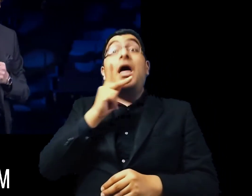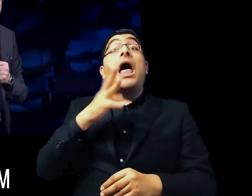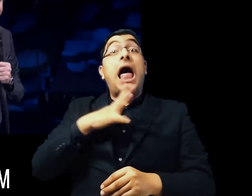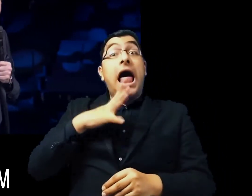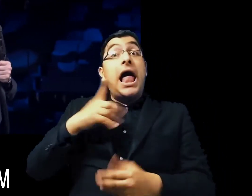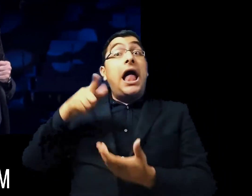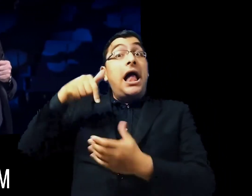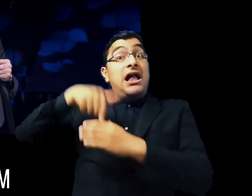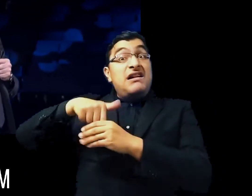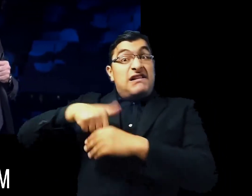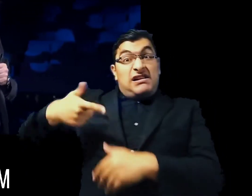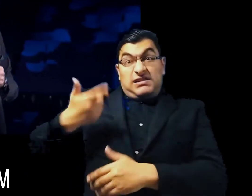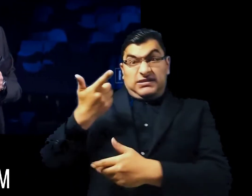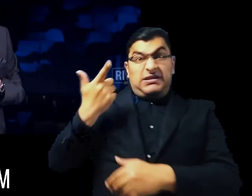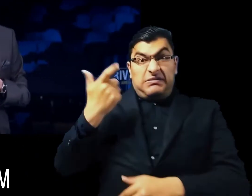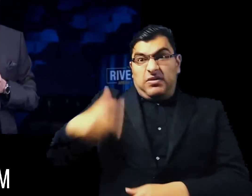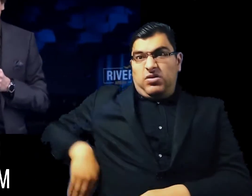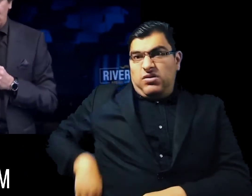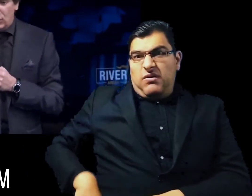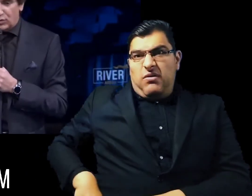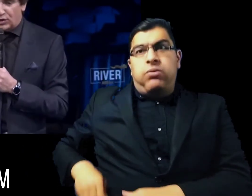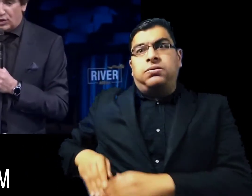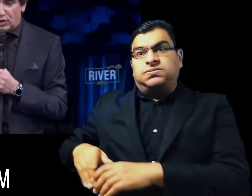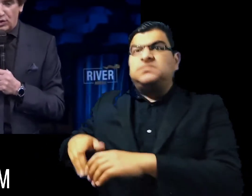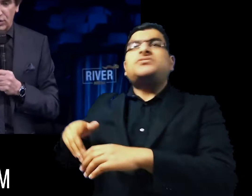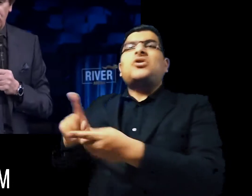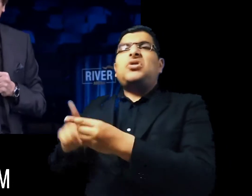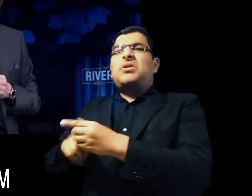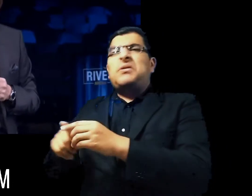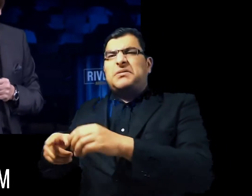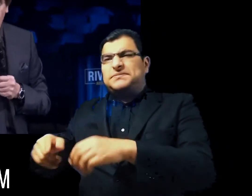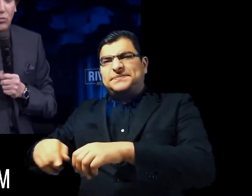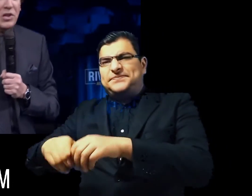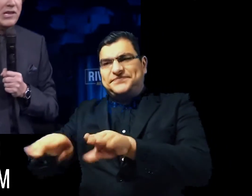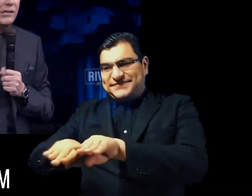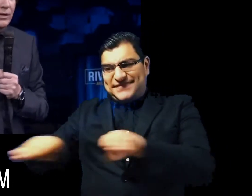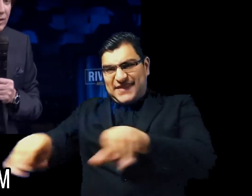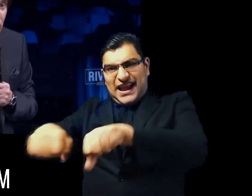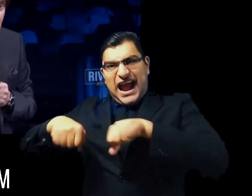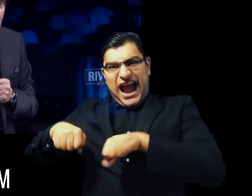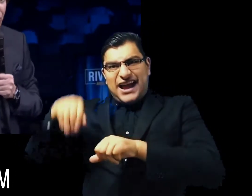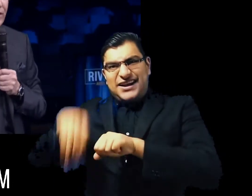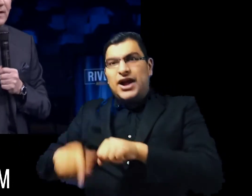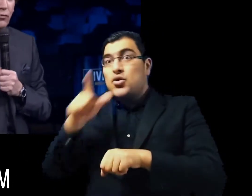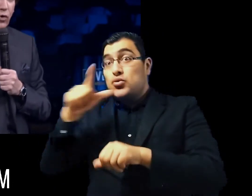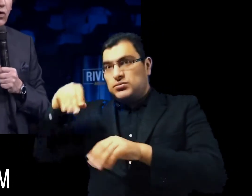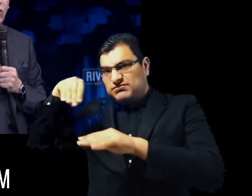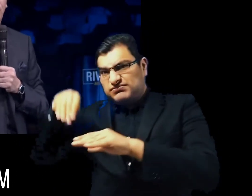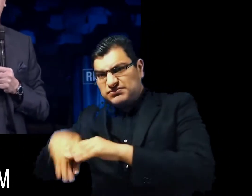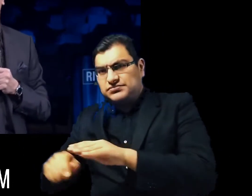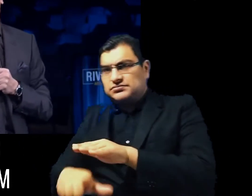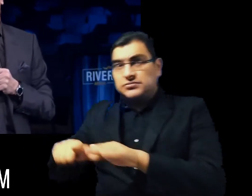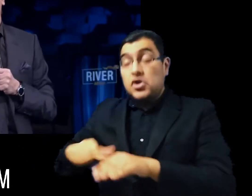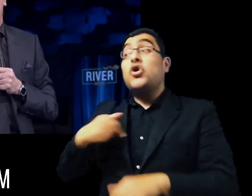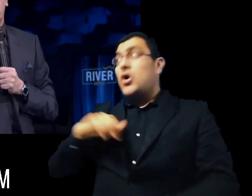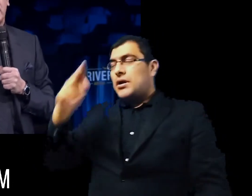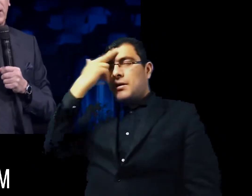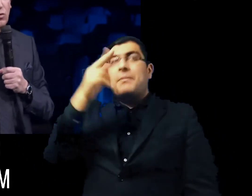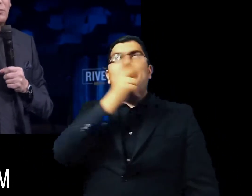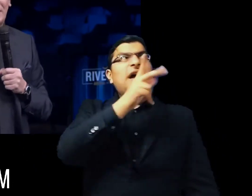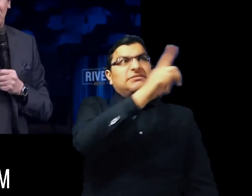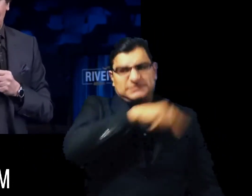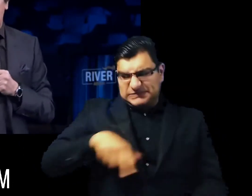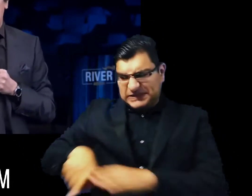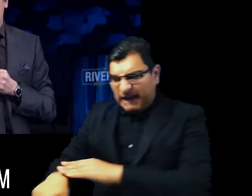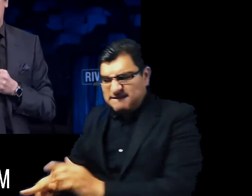arma en el cajón de la mesa de luz y yo recuerdo muy nítido hasta hoy cómo fue, la buscó,